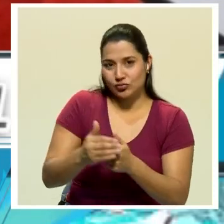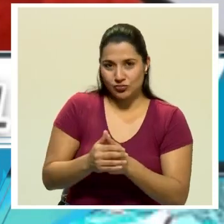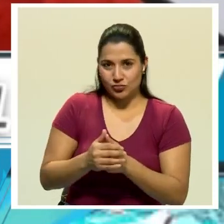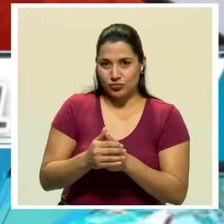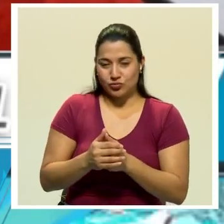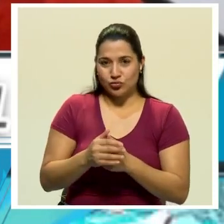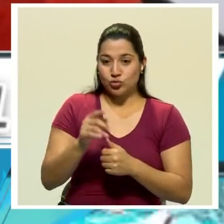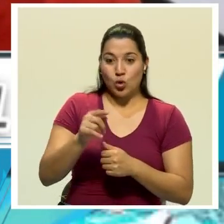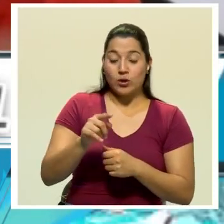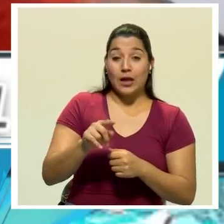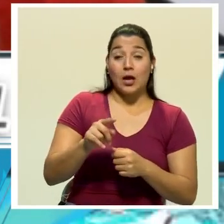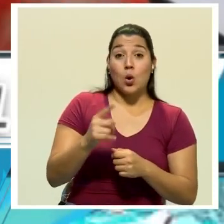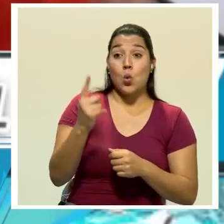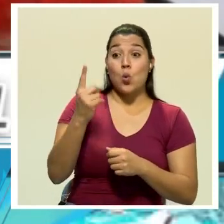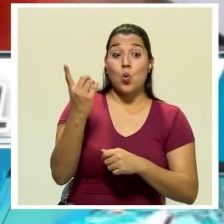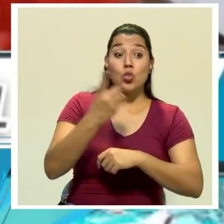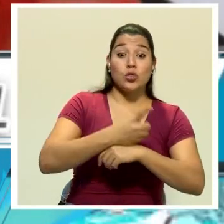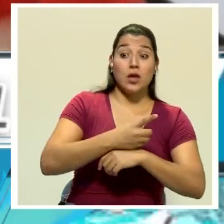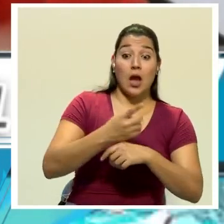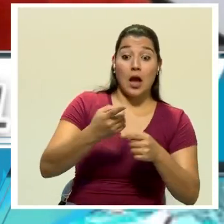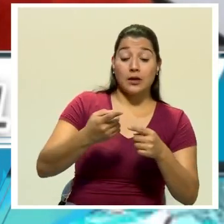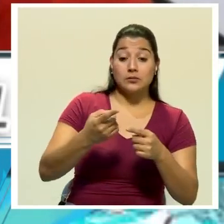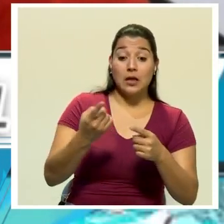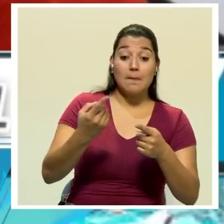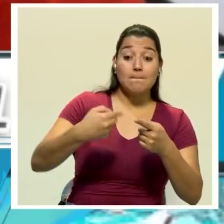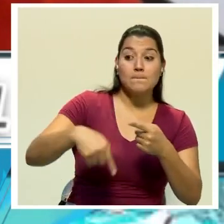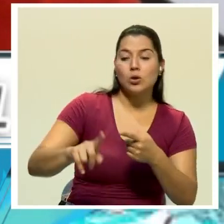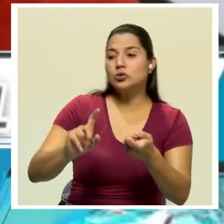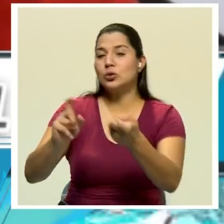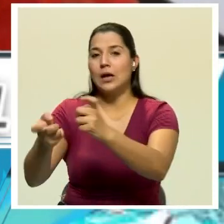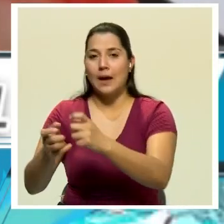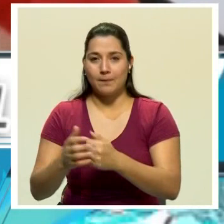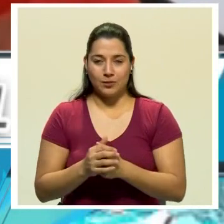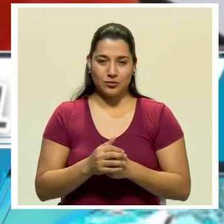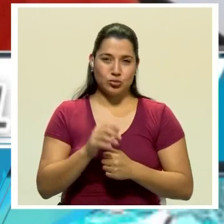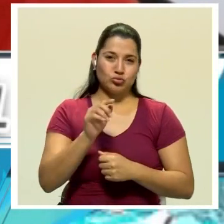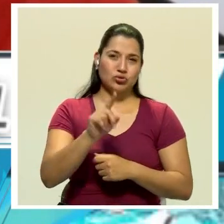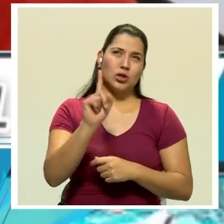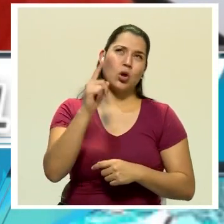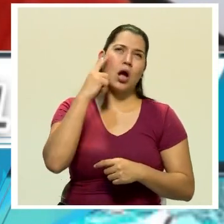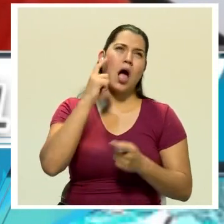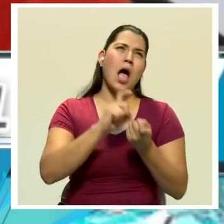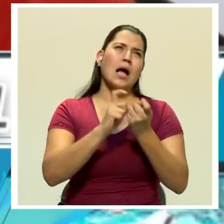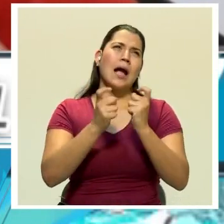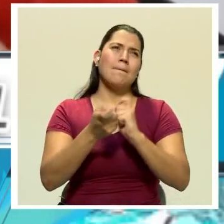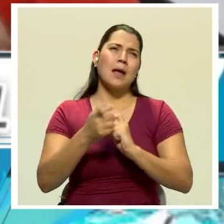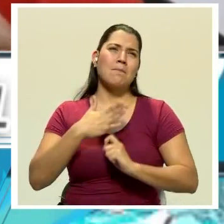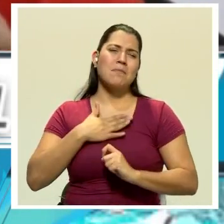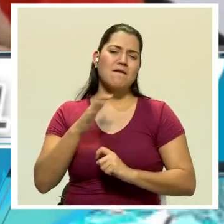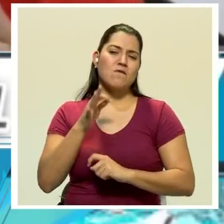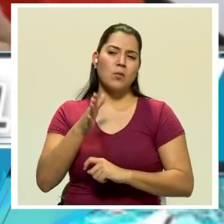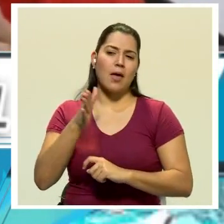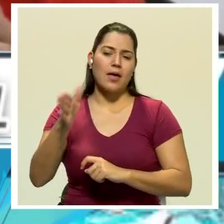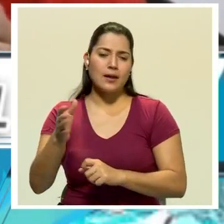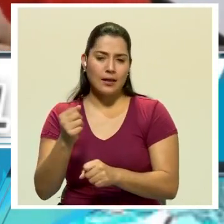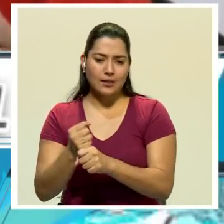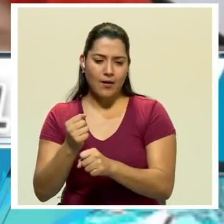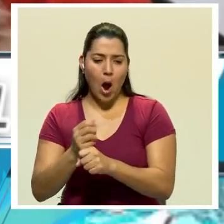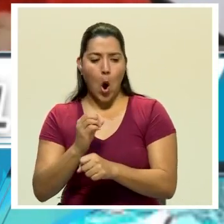despierta y dice, voy a cambiar mi rutina de cómo llego al trabajo, voy a cambiar mi rutina de cómo llego al estudio, a mi lugar de